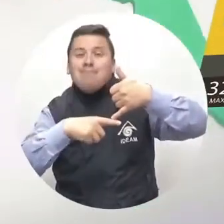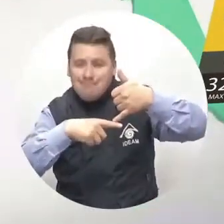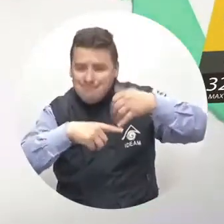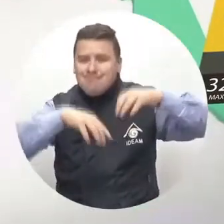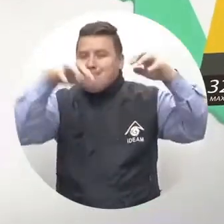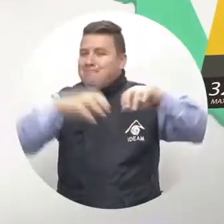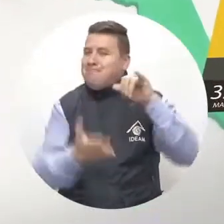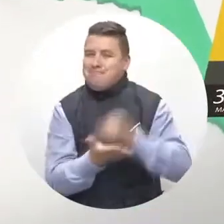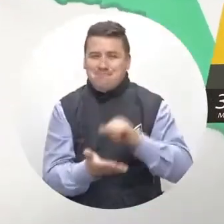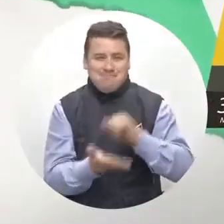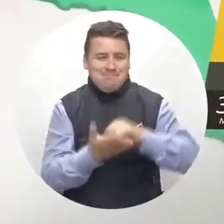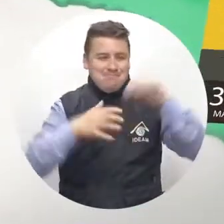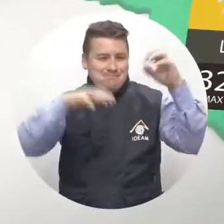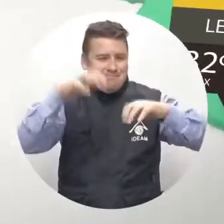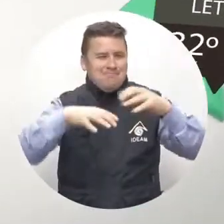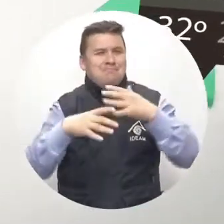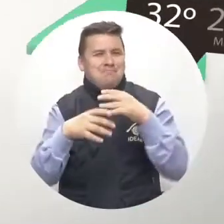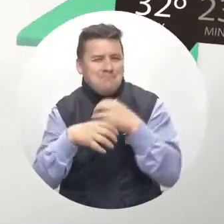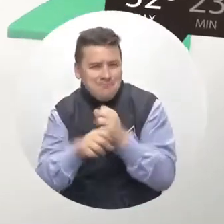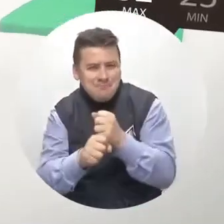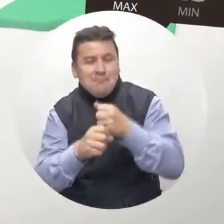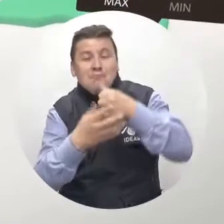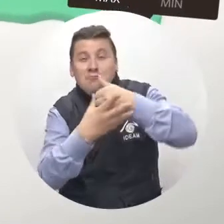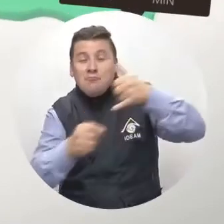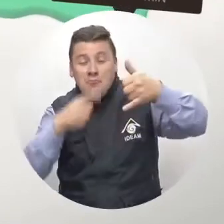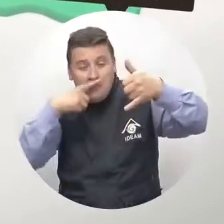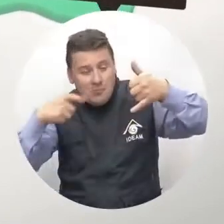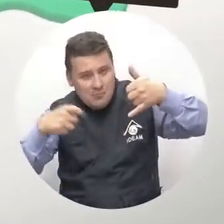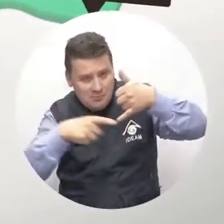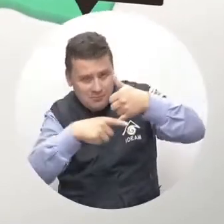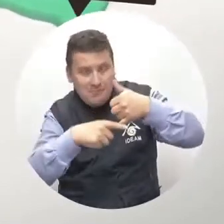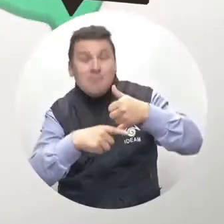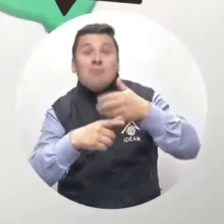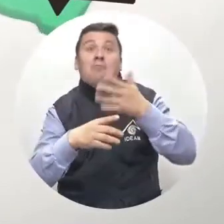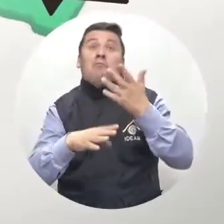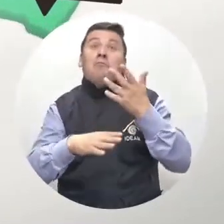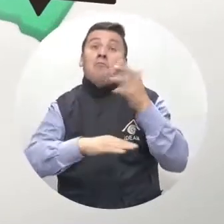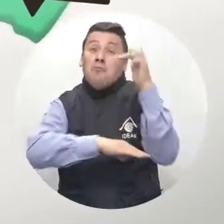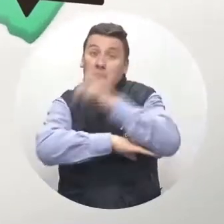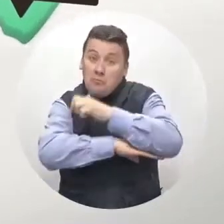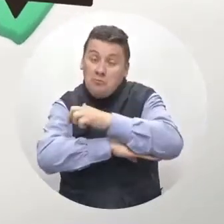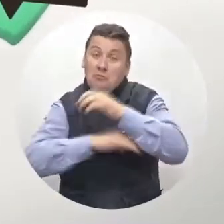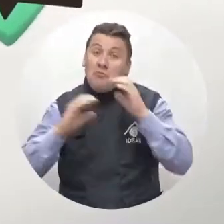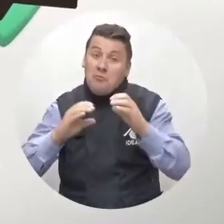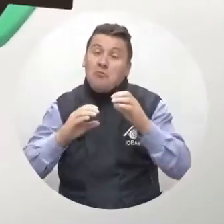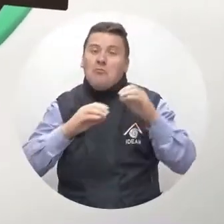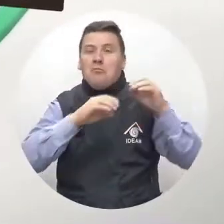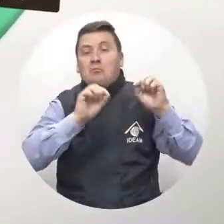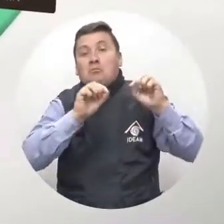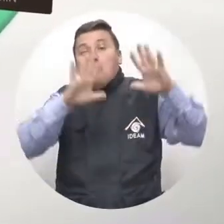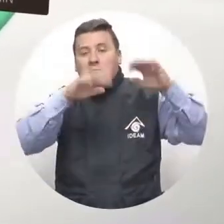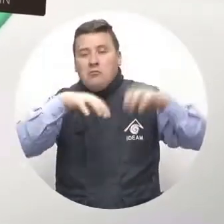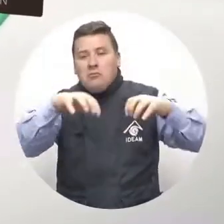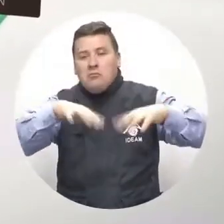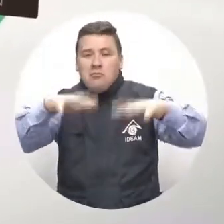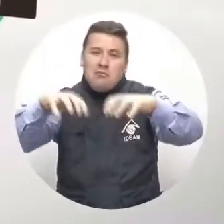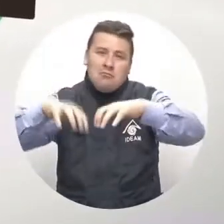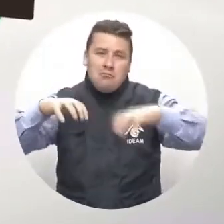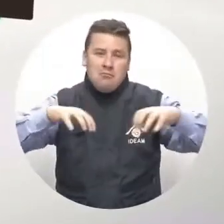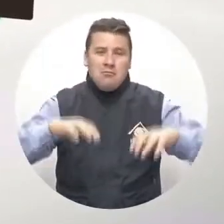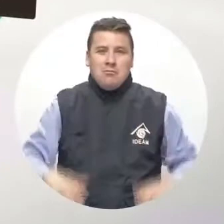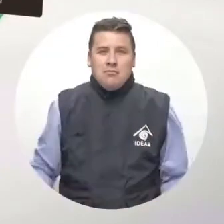lluviosas se mantienen, sobre todo en Vaupés, Guainía y Amazonas. Putumayo y Caquetá tendrán lluvias pasajeras.